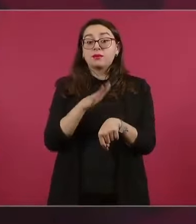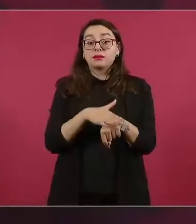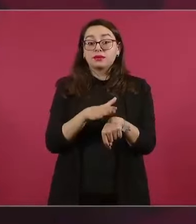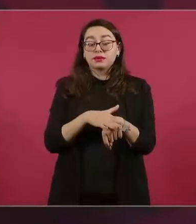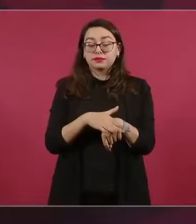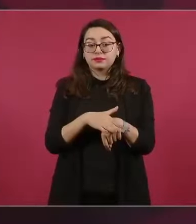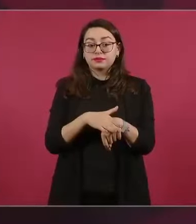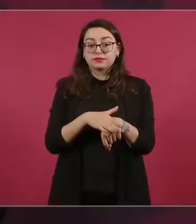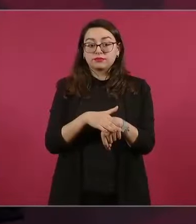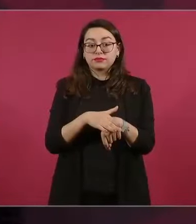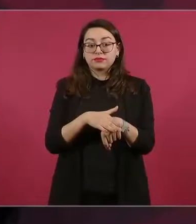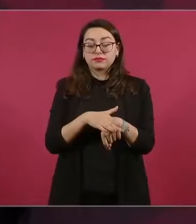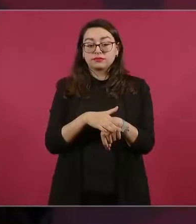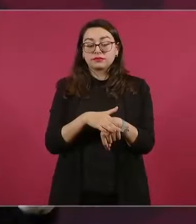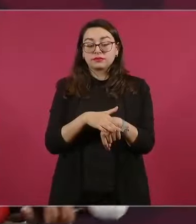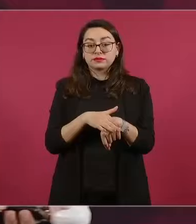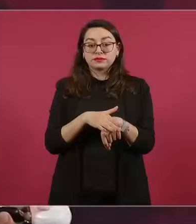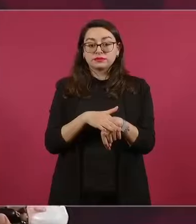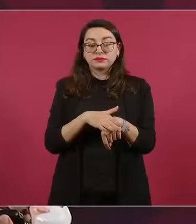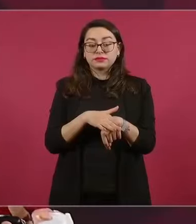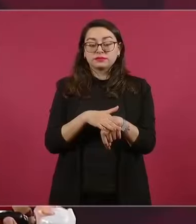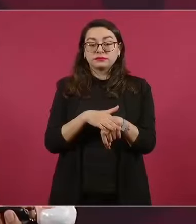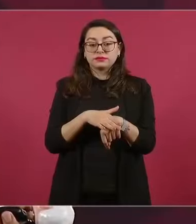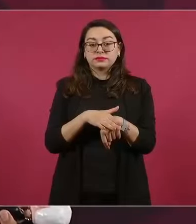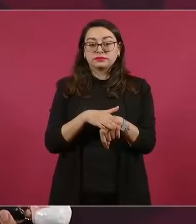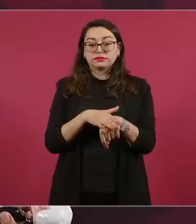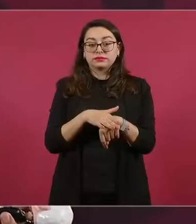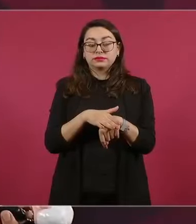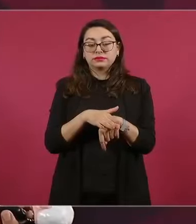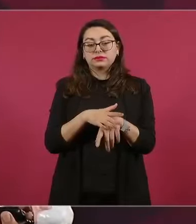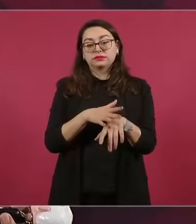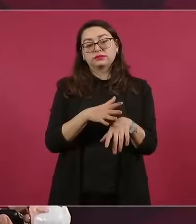que nos ayude